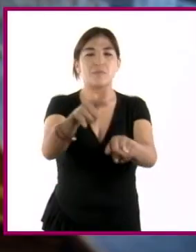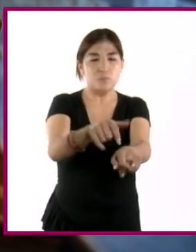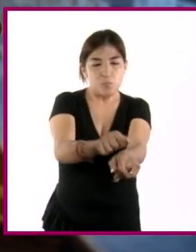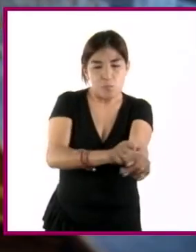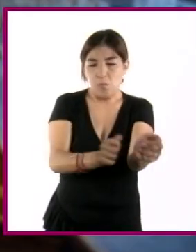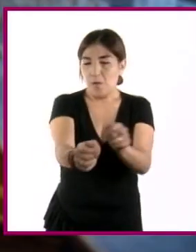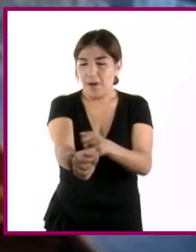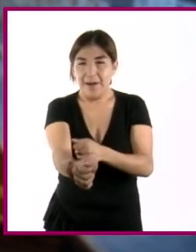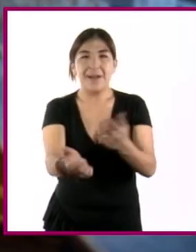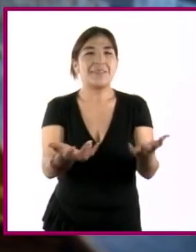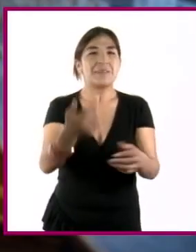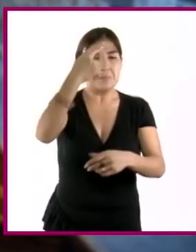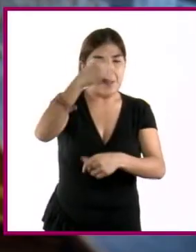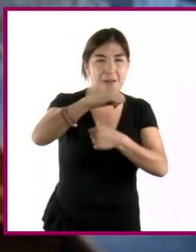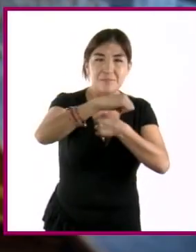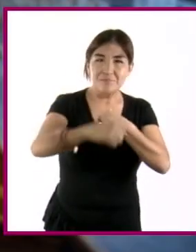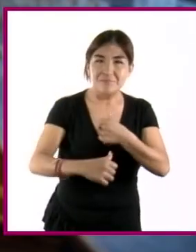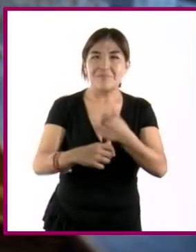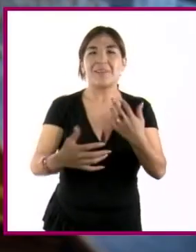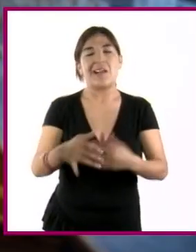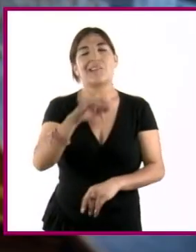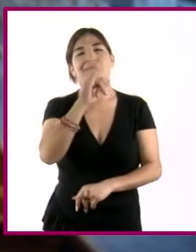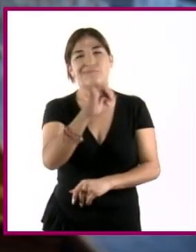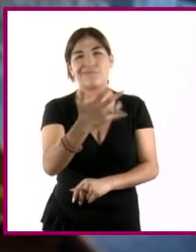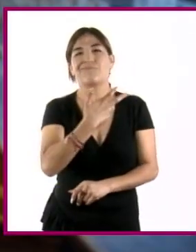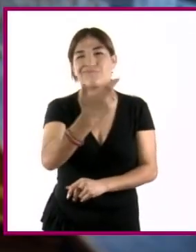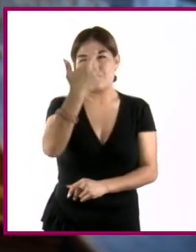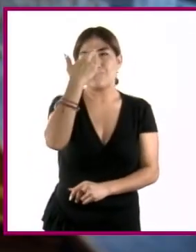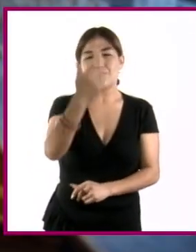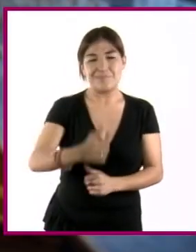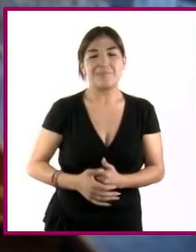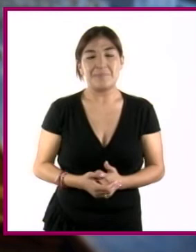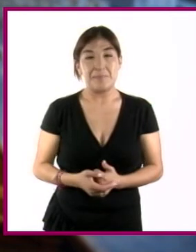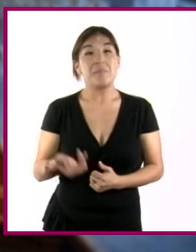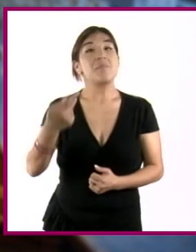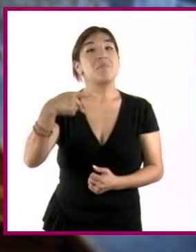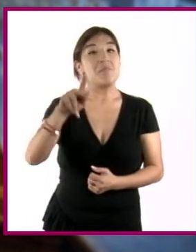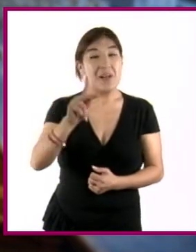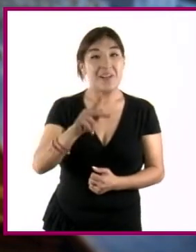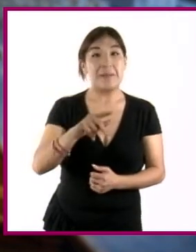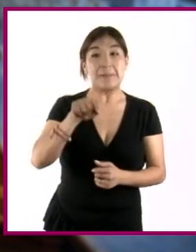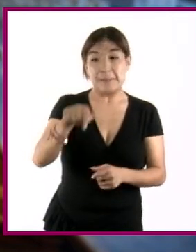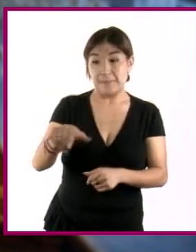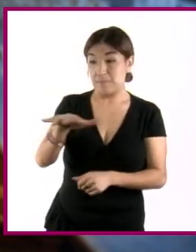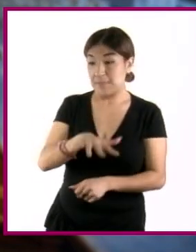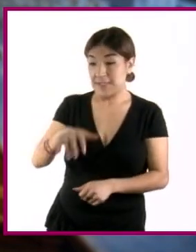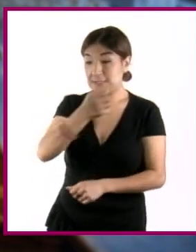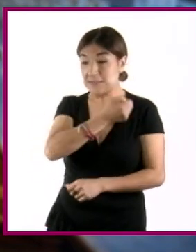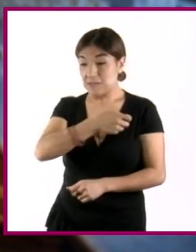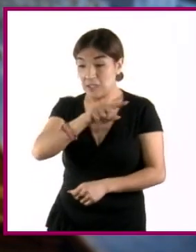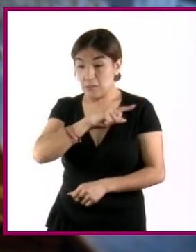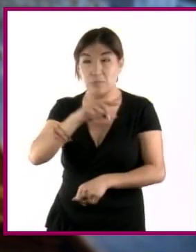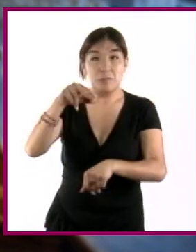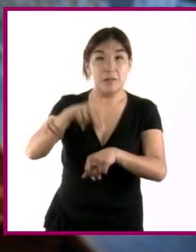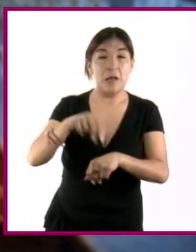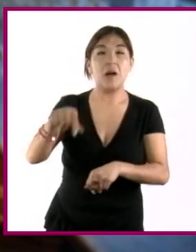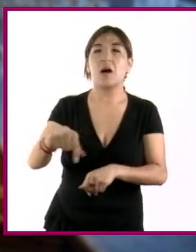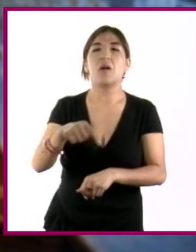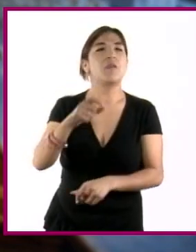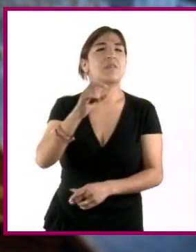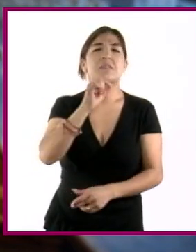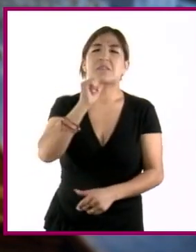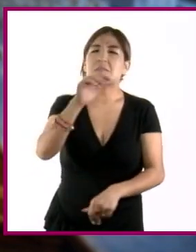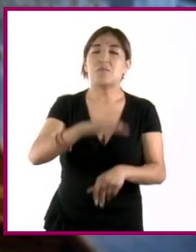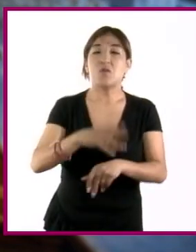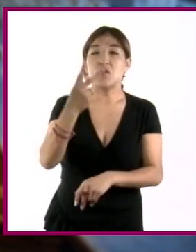quirúrgicas? Bueno, tienes razón en esa parte, pero te recuerdo que el sector médico utiliza solo 2% de